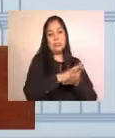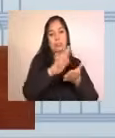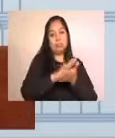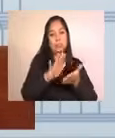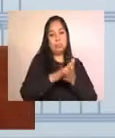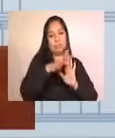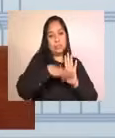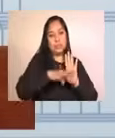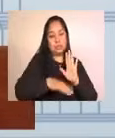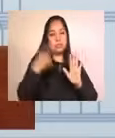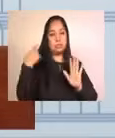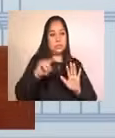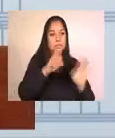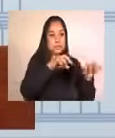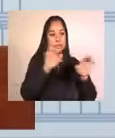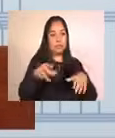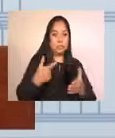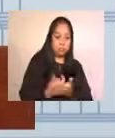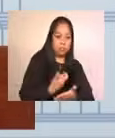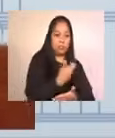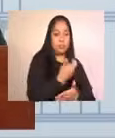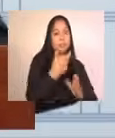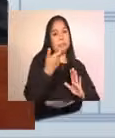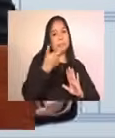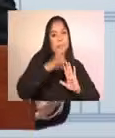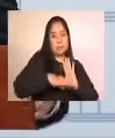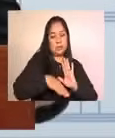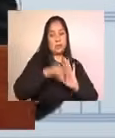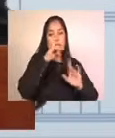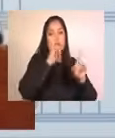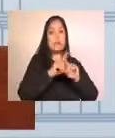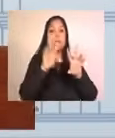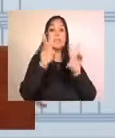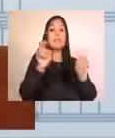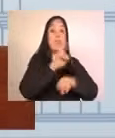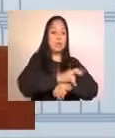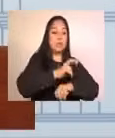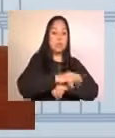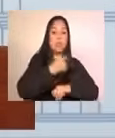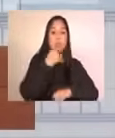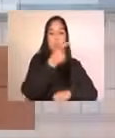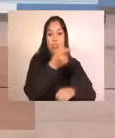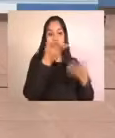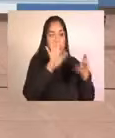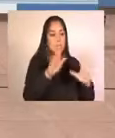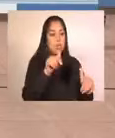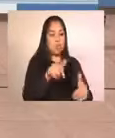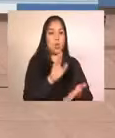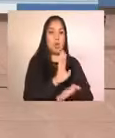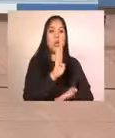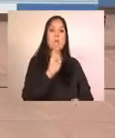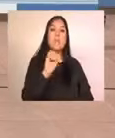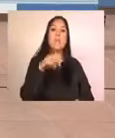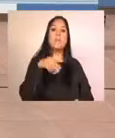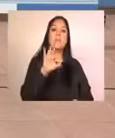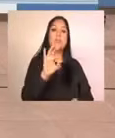para el bolsillo de los guatemaltecos. En materia de agricultura, ya lo mencionaba hoy el ministro, la entrega del bono campesino,